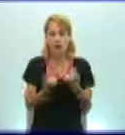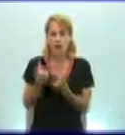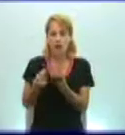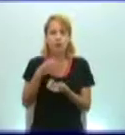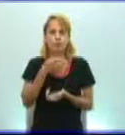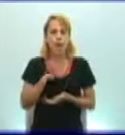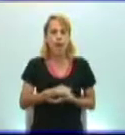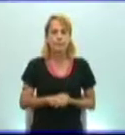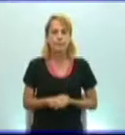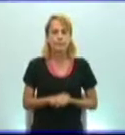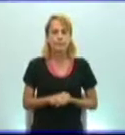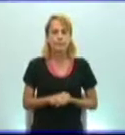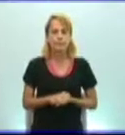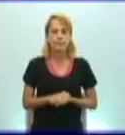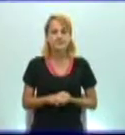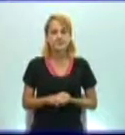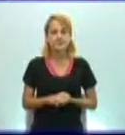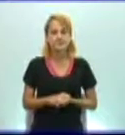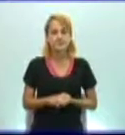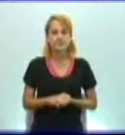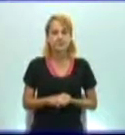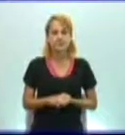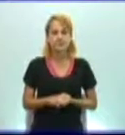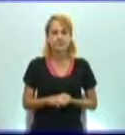la siguiente imagen.